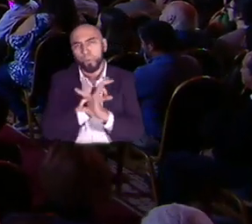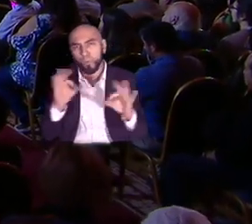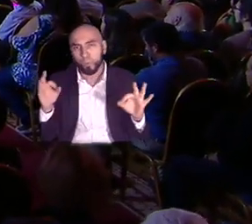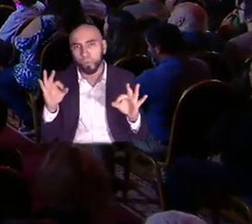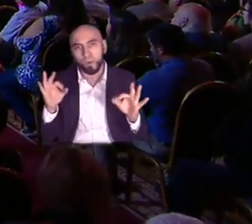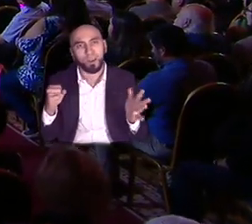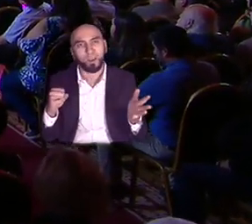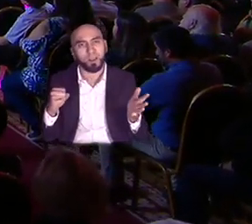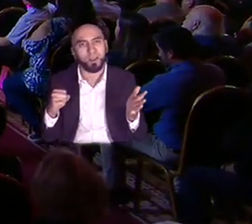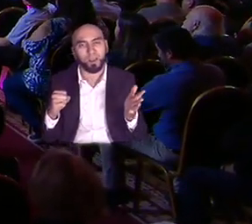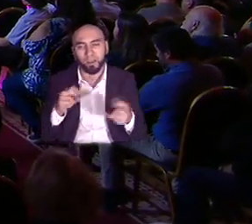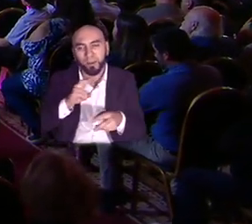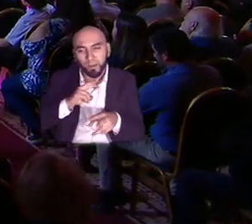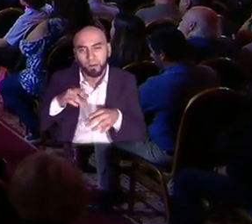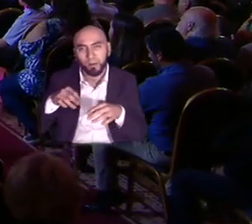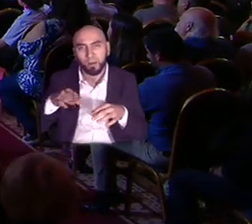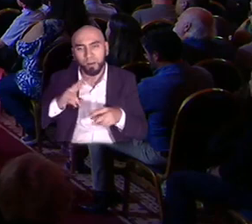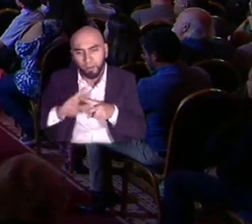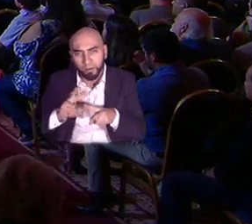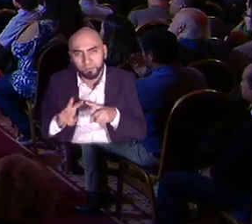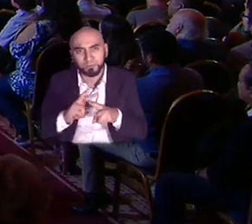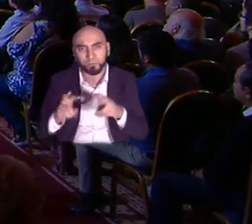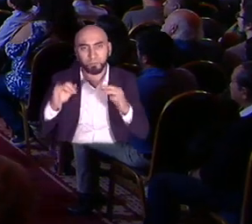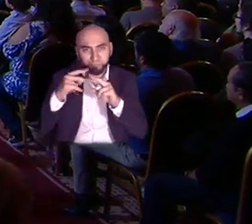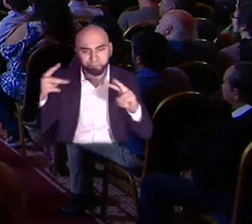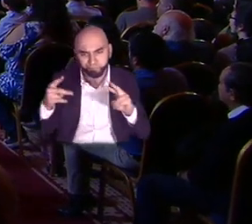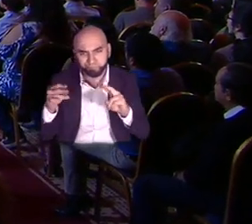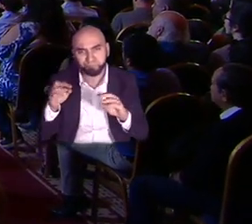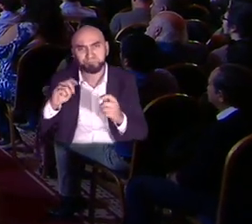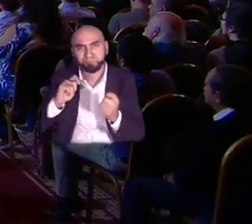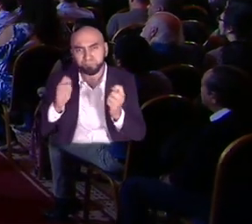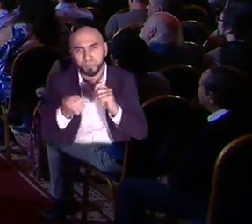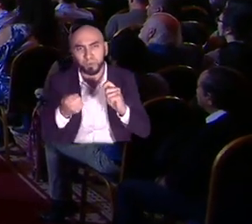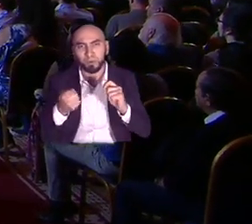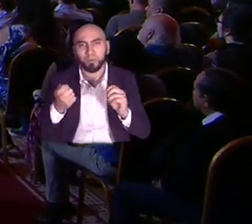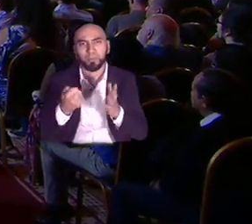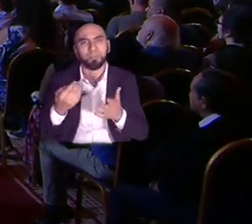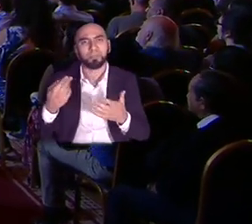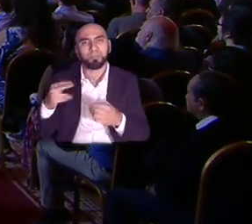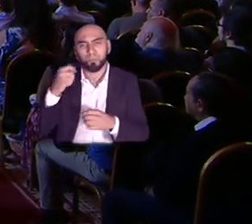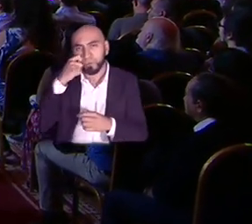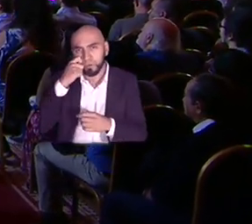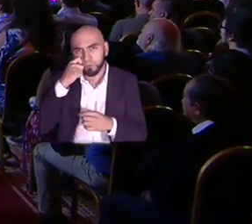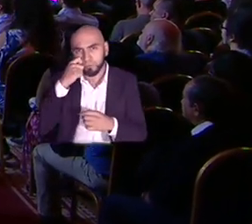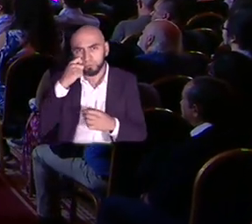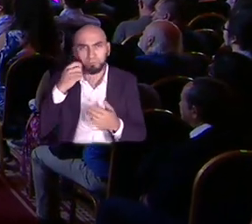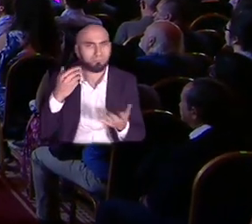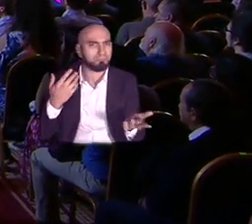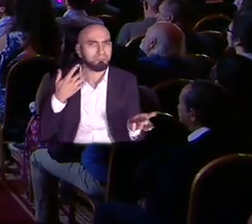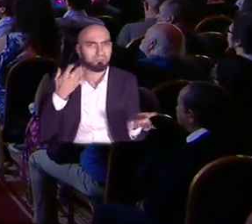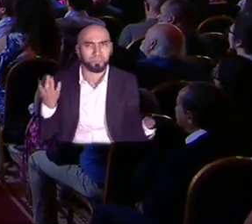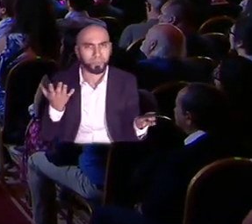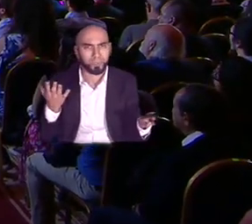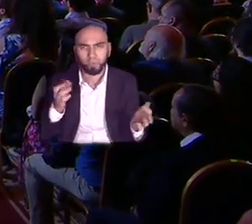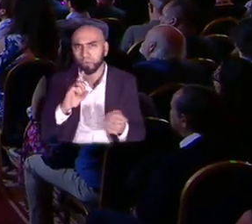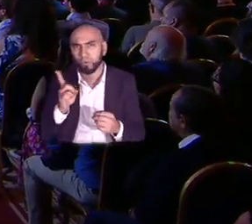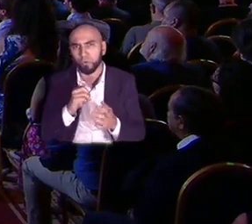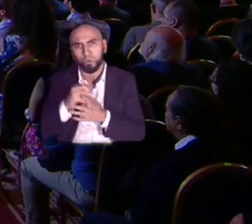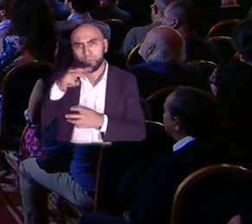la parte selectiva de la forma darwiniana, ¿por qué de repente comenzaríamos a la parte de mutación?